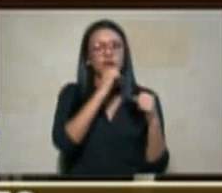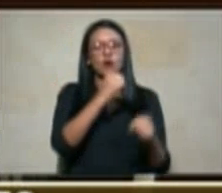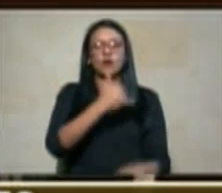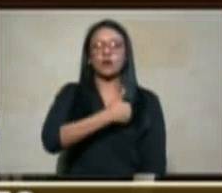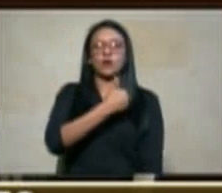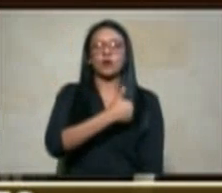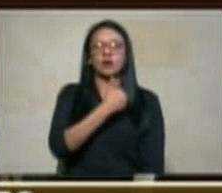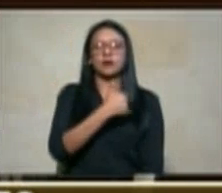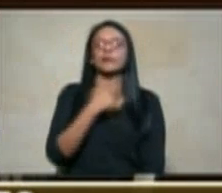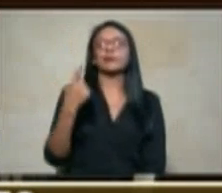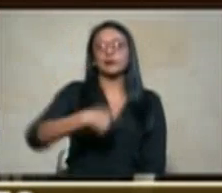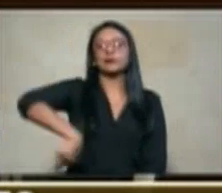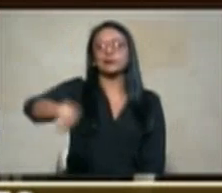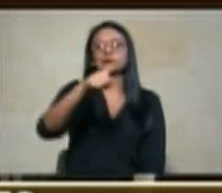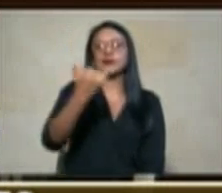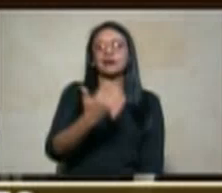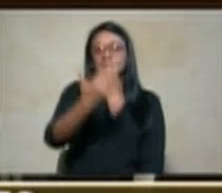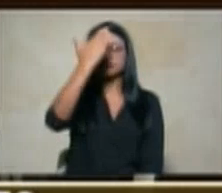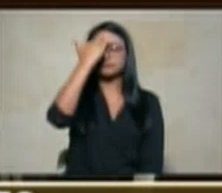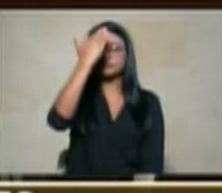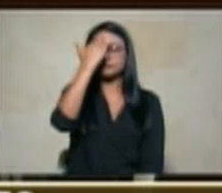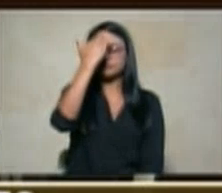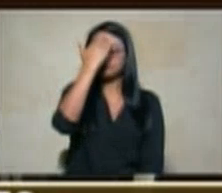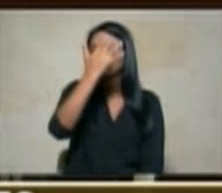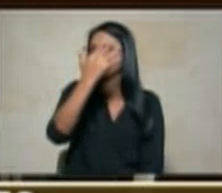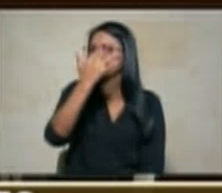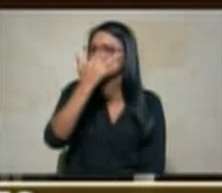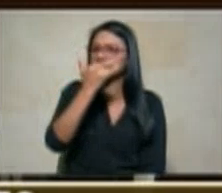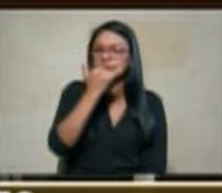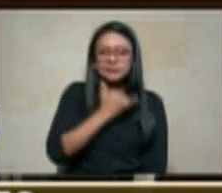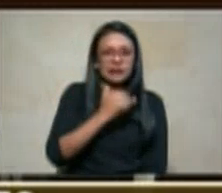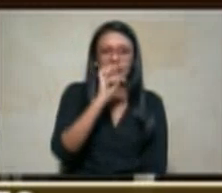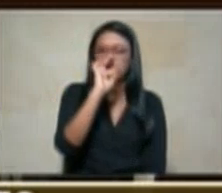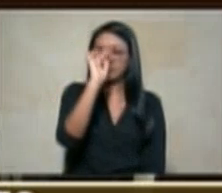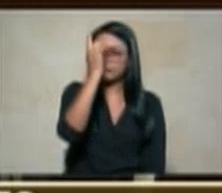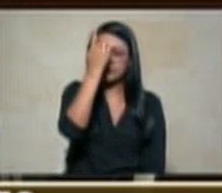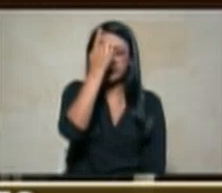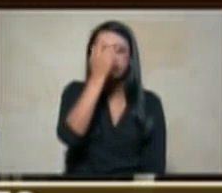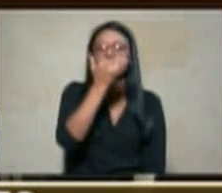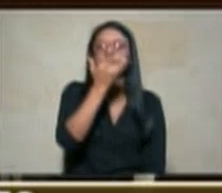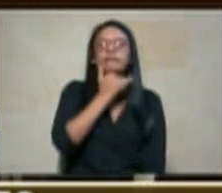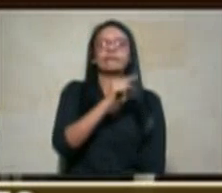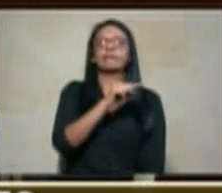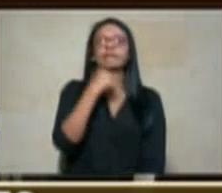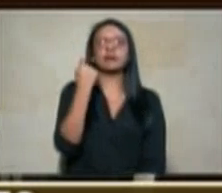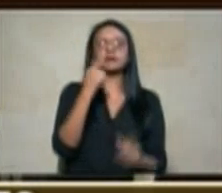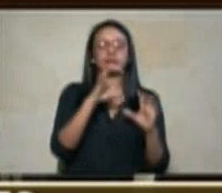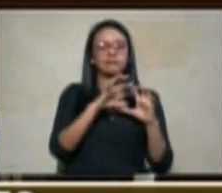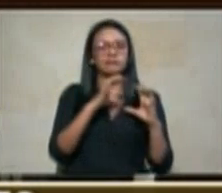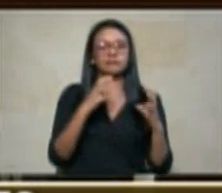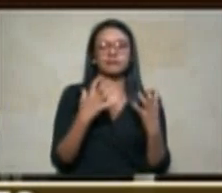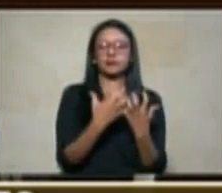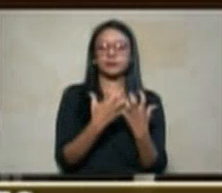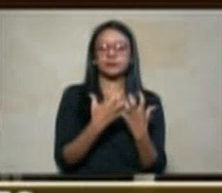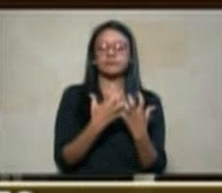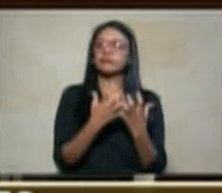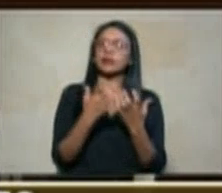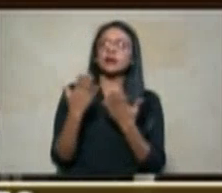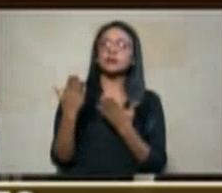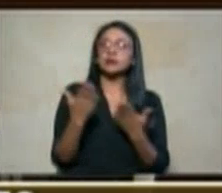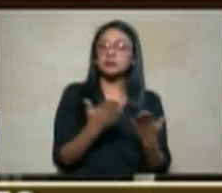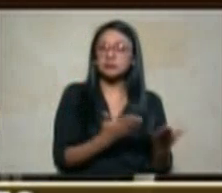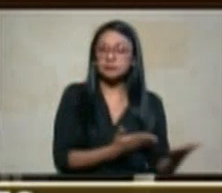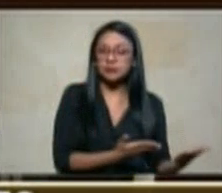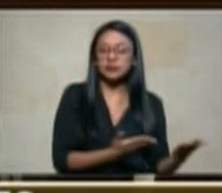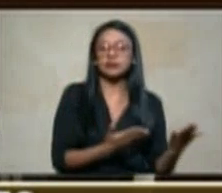errada y que falló en el mundo. Bienvenida pues, en nombre del conservatismo, la restitución